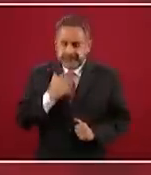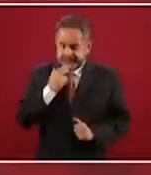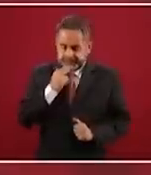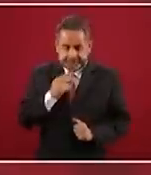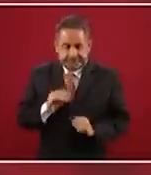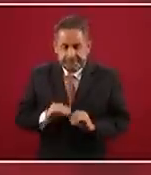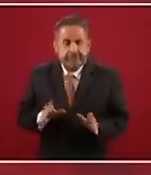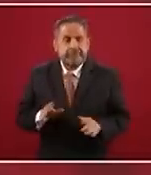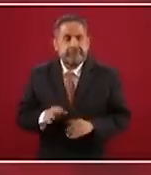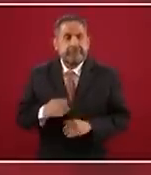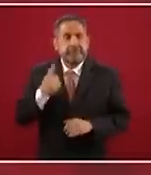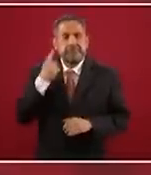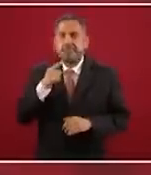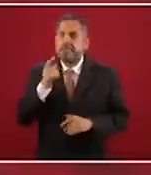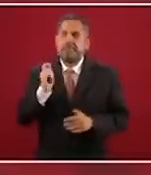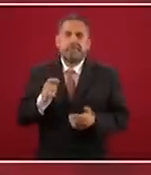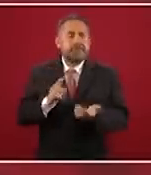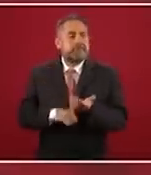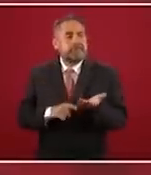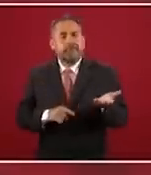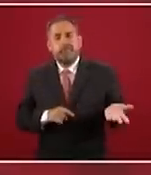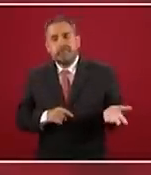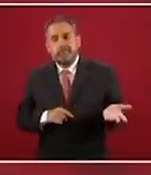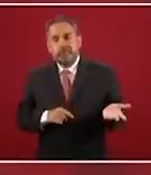todo lo que